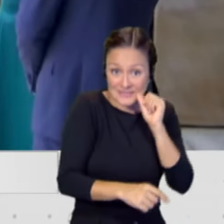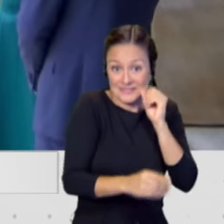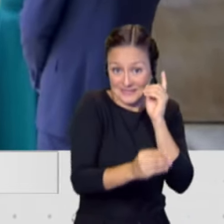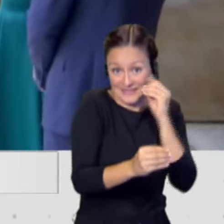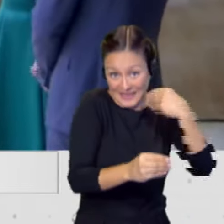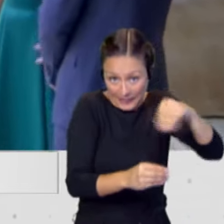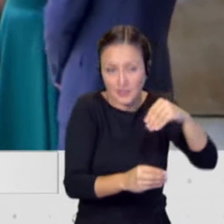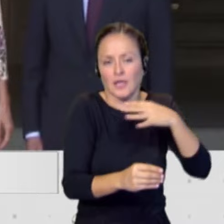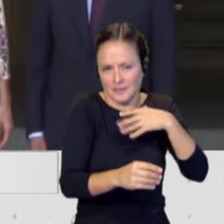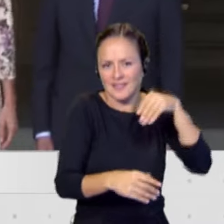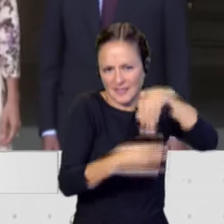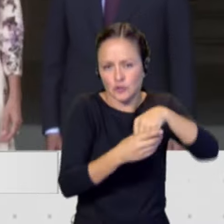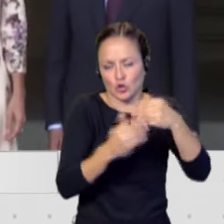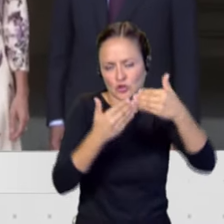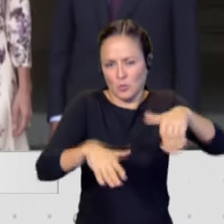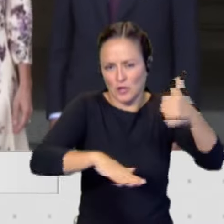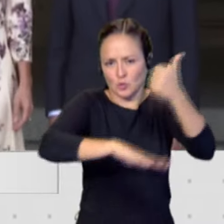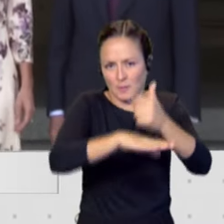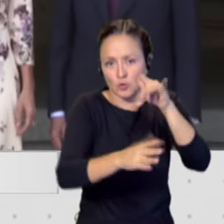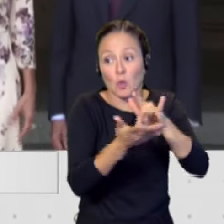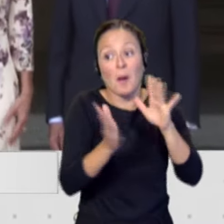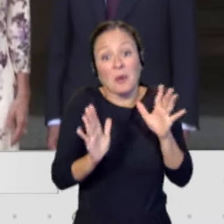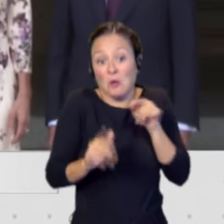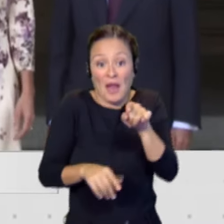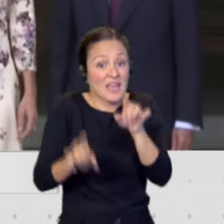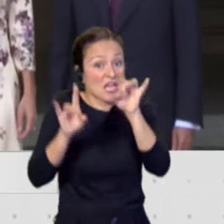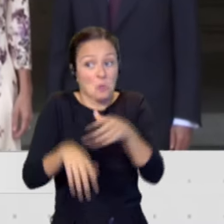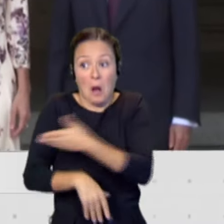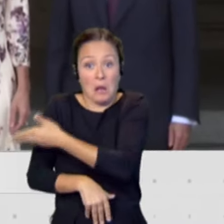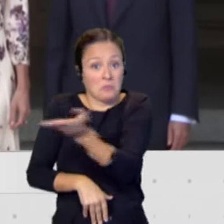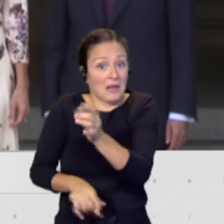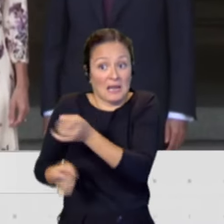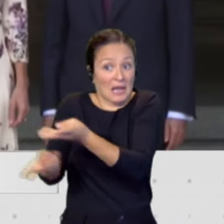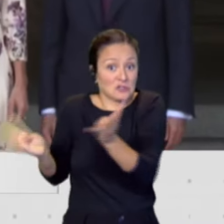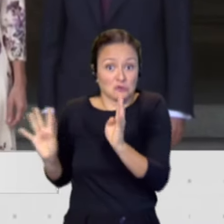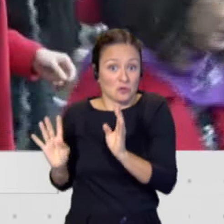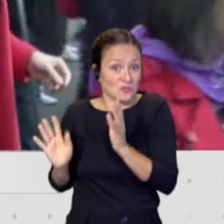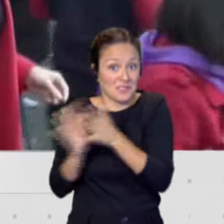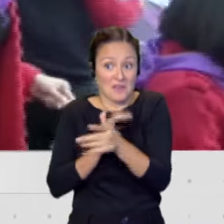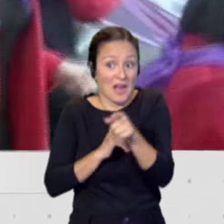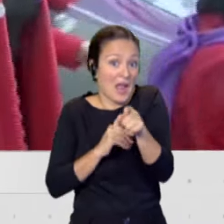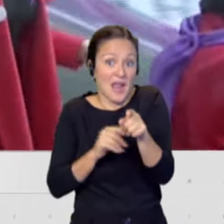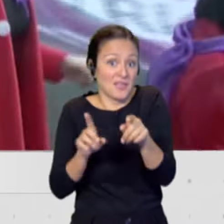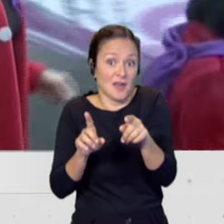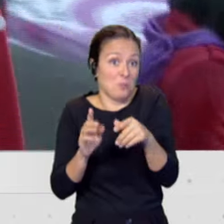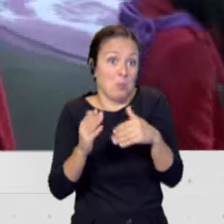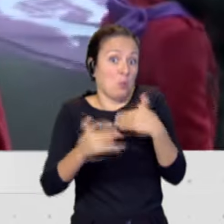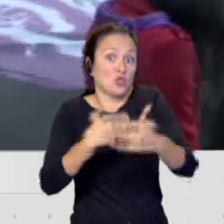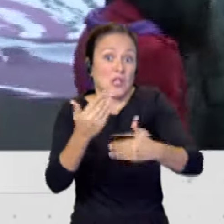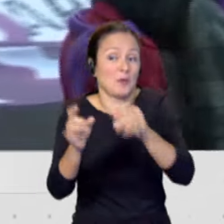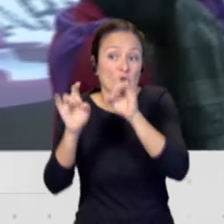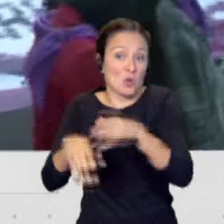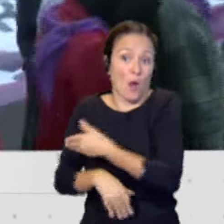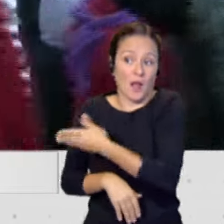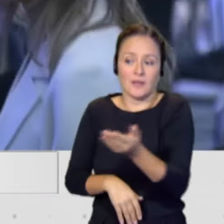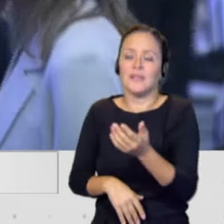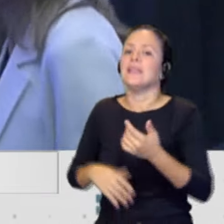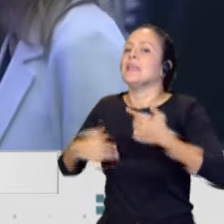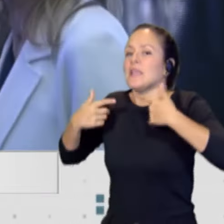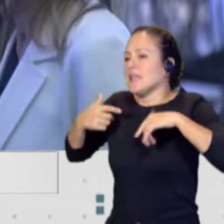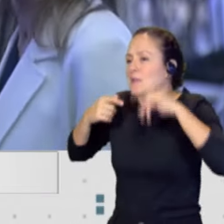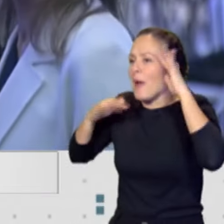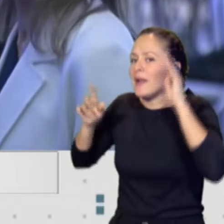a ser exactamente el mismo que que tendría que que superar o que o que transitar cualquier ciudadano y si fuera el contrario que se demostrara que no